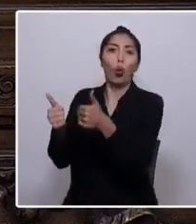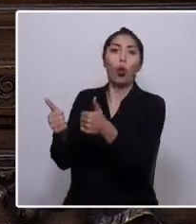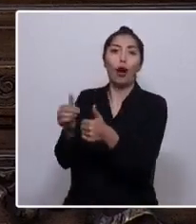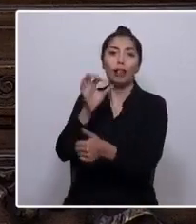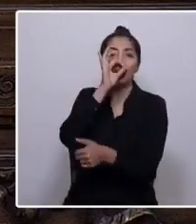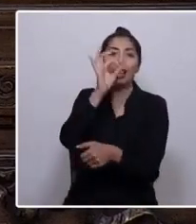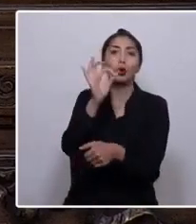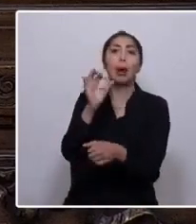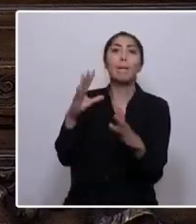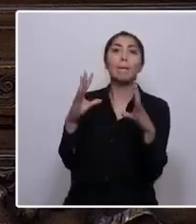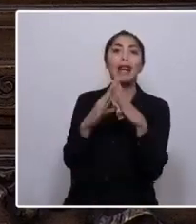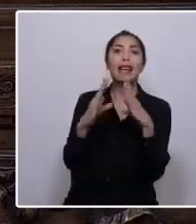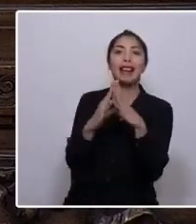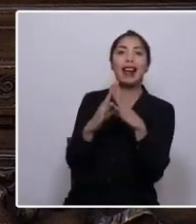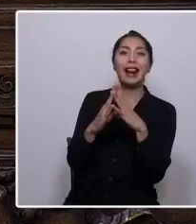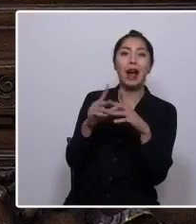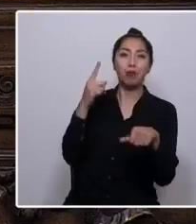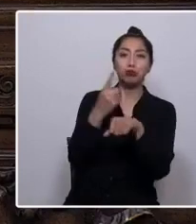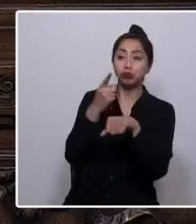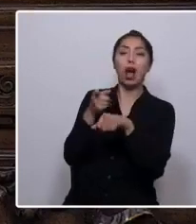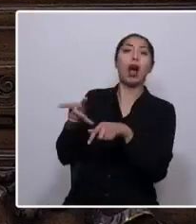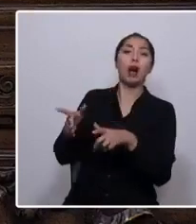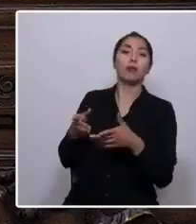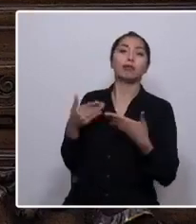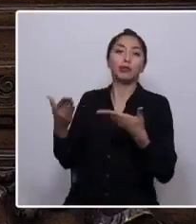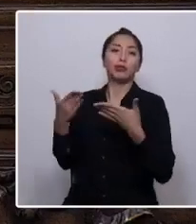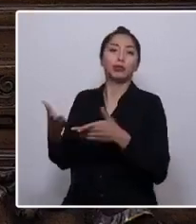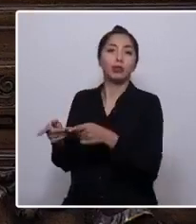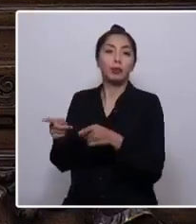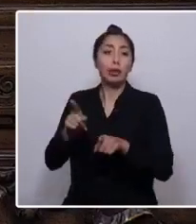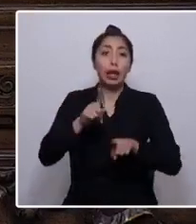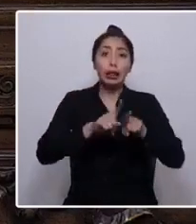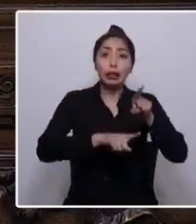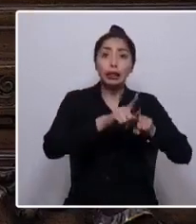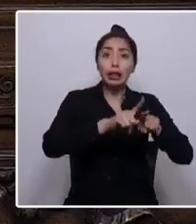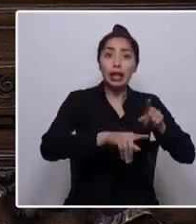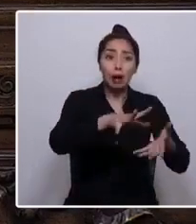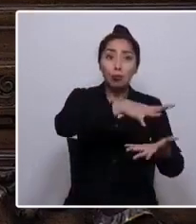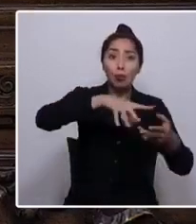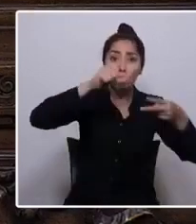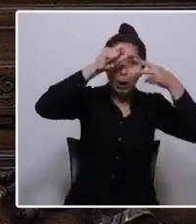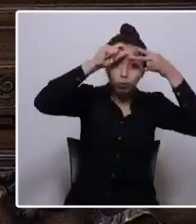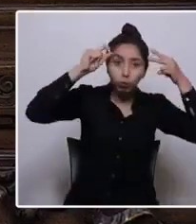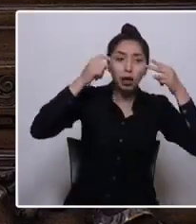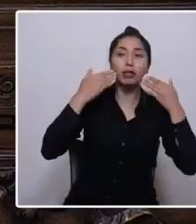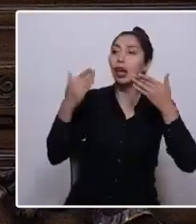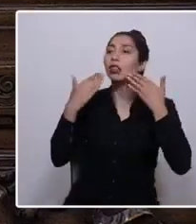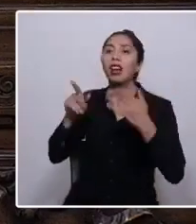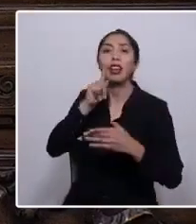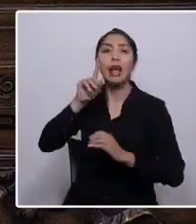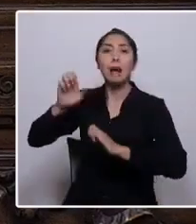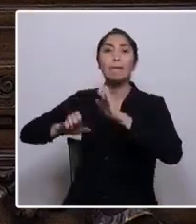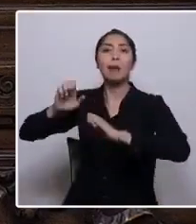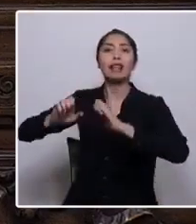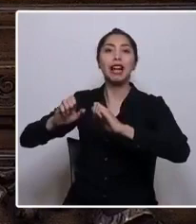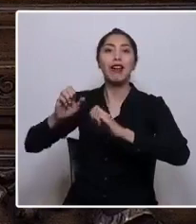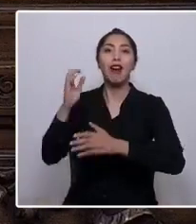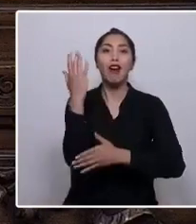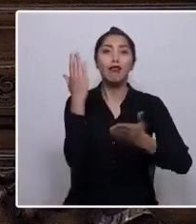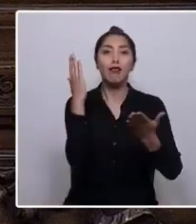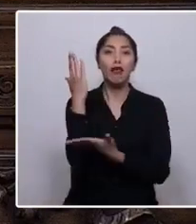militar las tierras del pueblo mapuche fueron entregadas a grandes empresas forestales las pensiones de los trabajadores